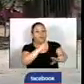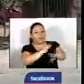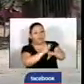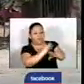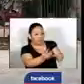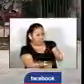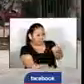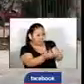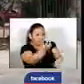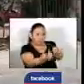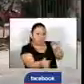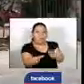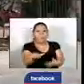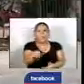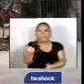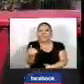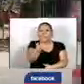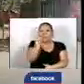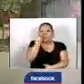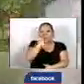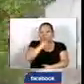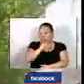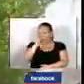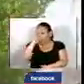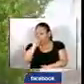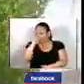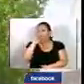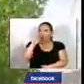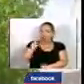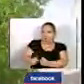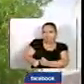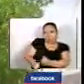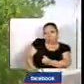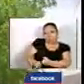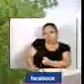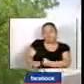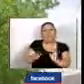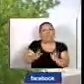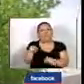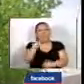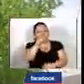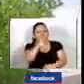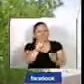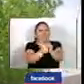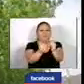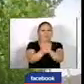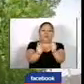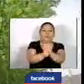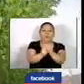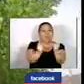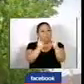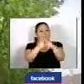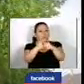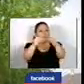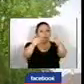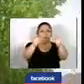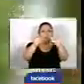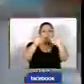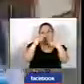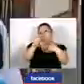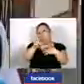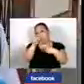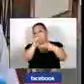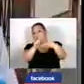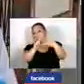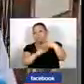seca, el aumento de personas con enfermedades respiratorias y gastrointestinales debido a esta situación climática, el polvo y demás factores.